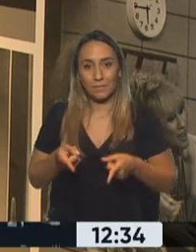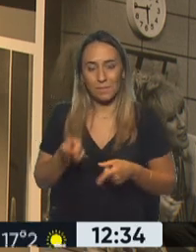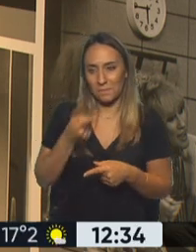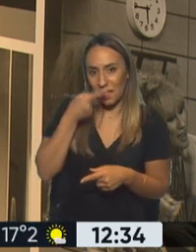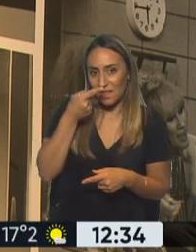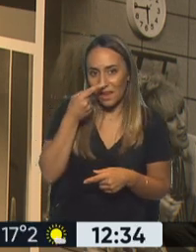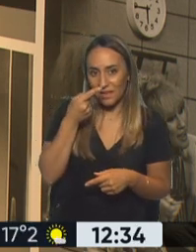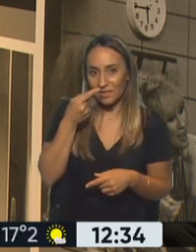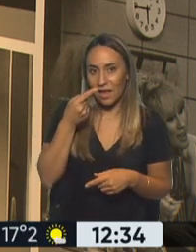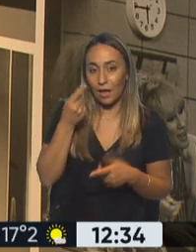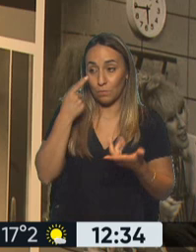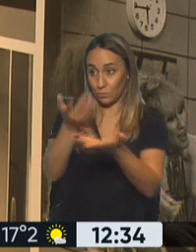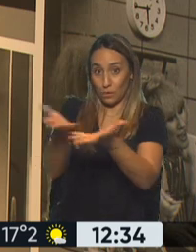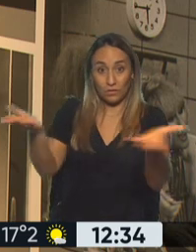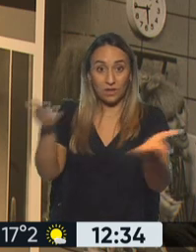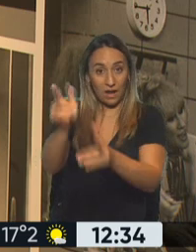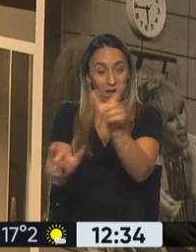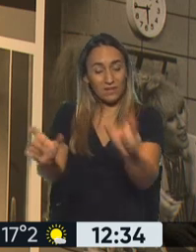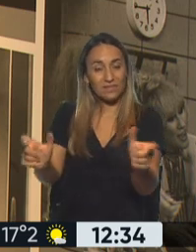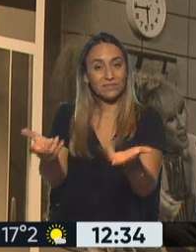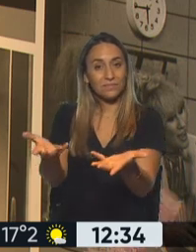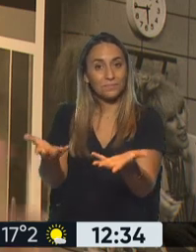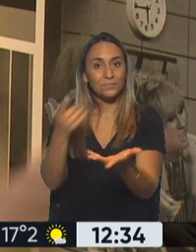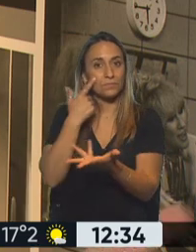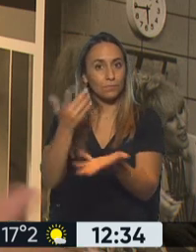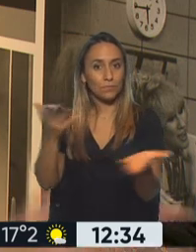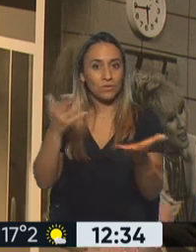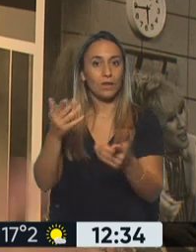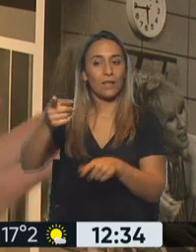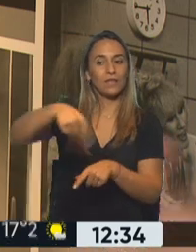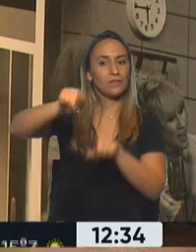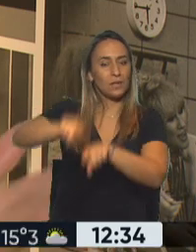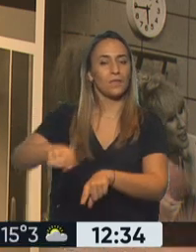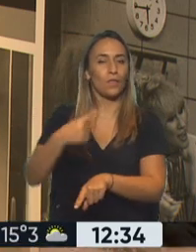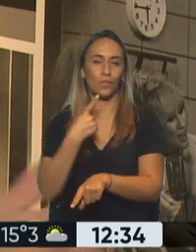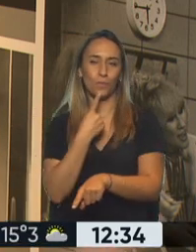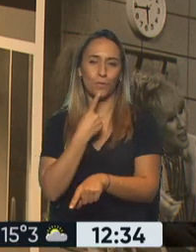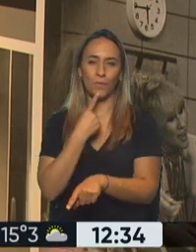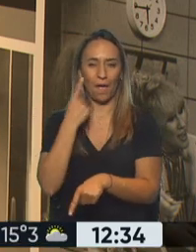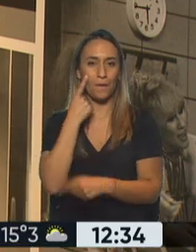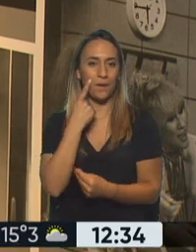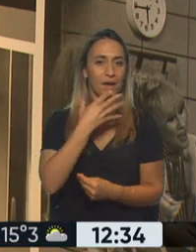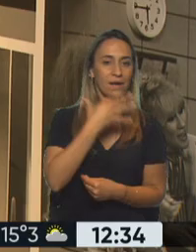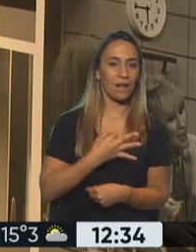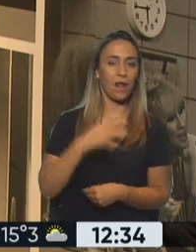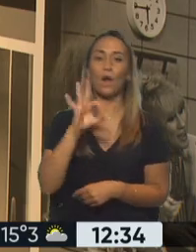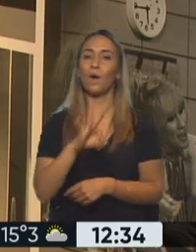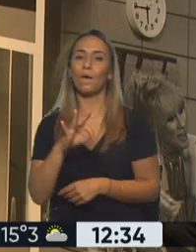que exponerle al público ese lugar de duda entre lo que es ficción y lo que no es,